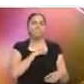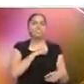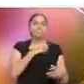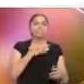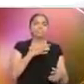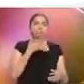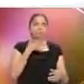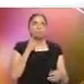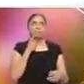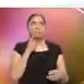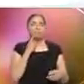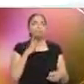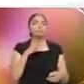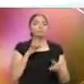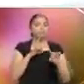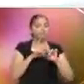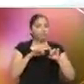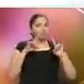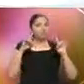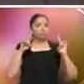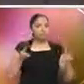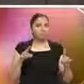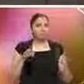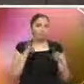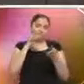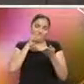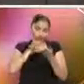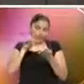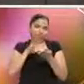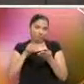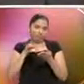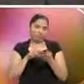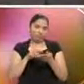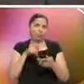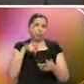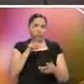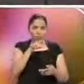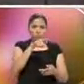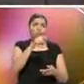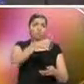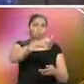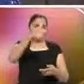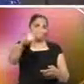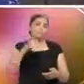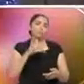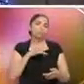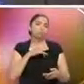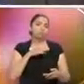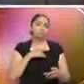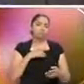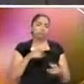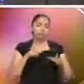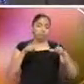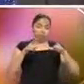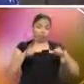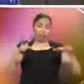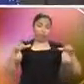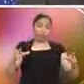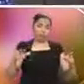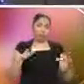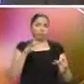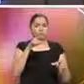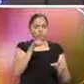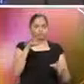De sabor es totalmente diferente al de cerdo. Sí. Si ustedes quieren que sea rebanada más grande, pues,